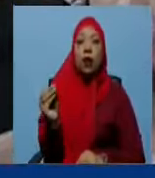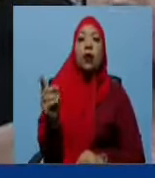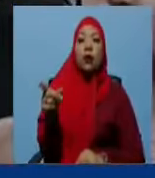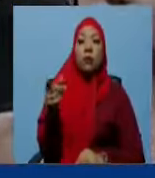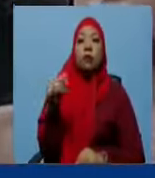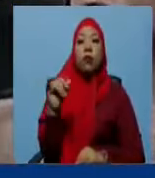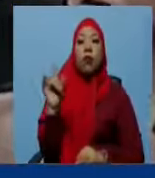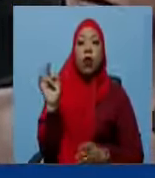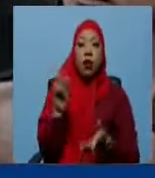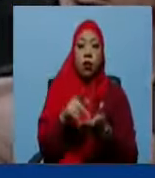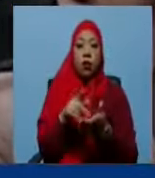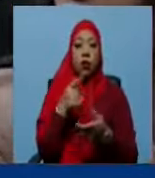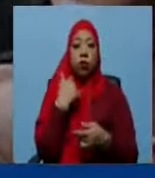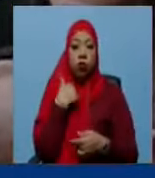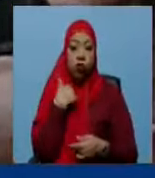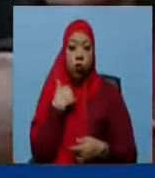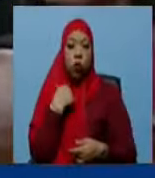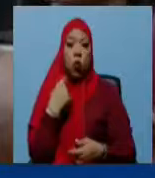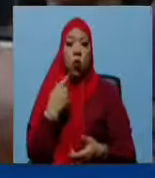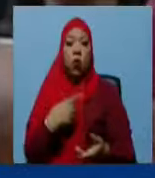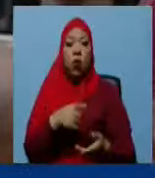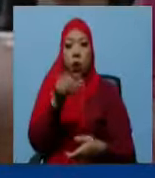Si yo mandara a Nahum